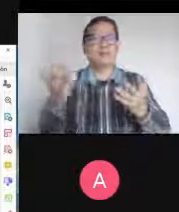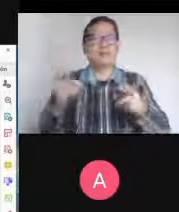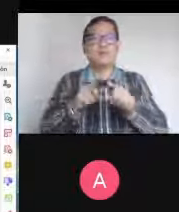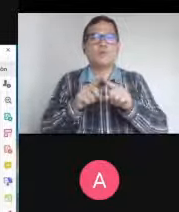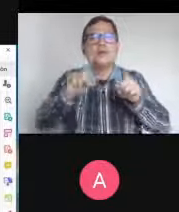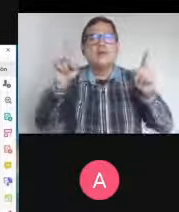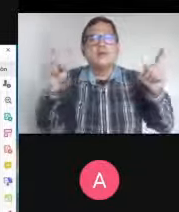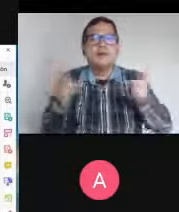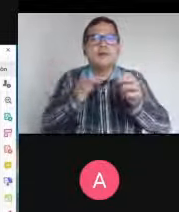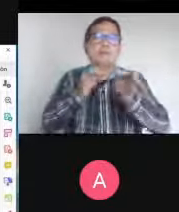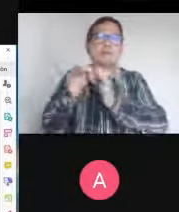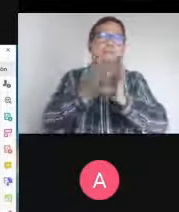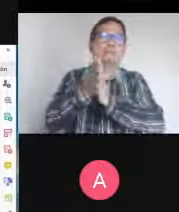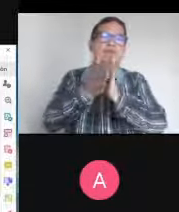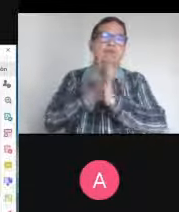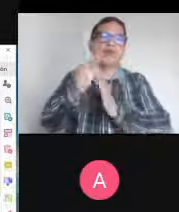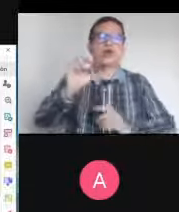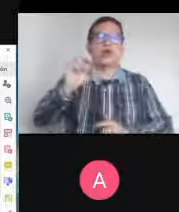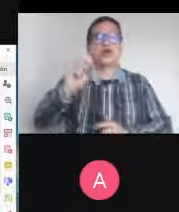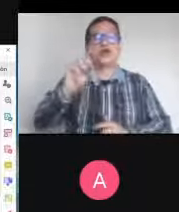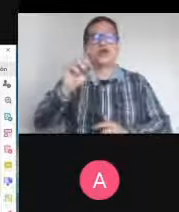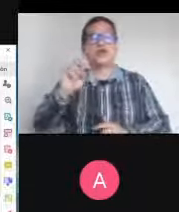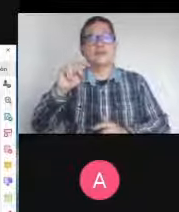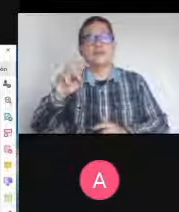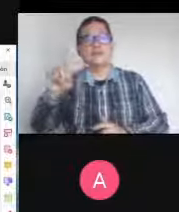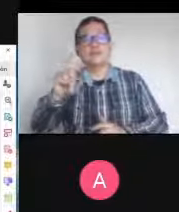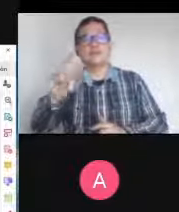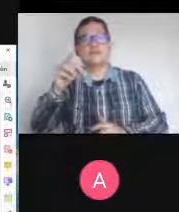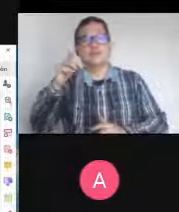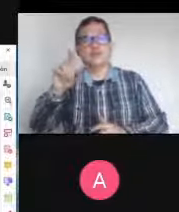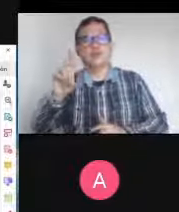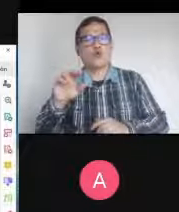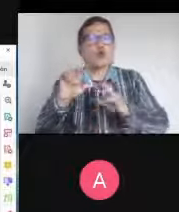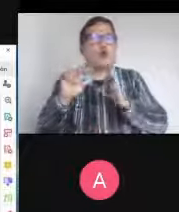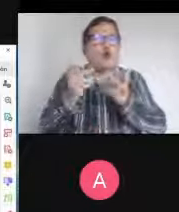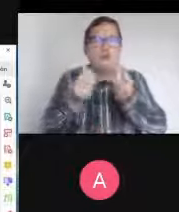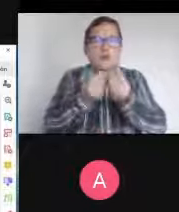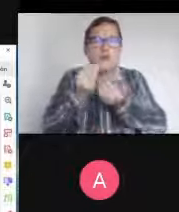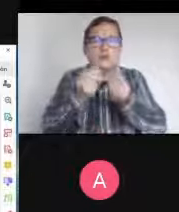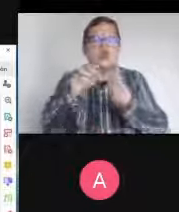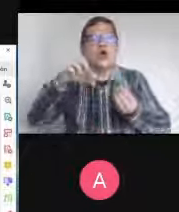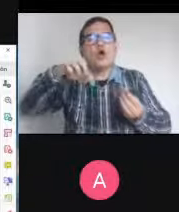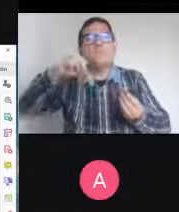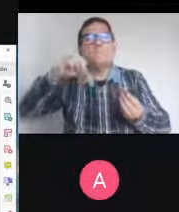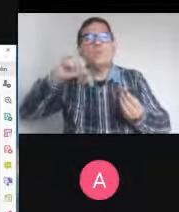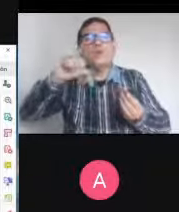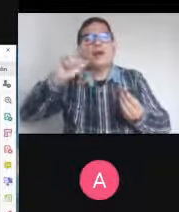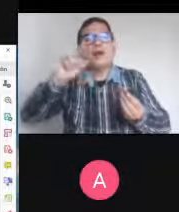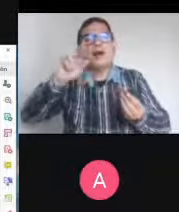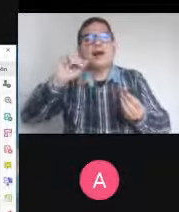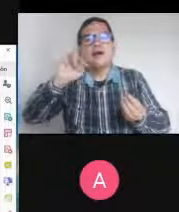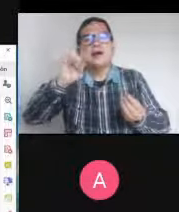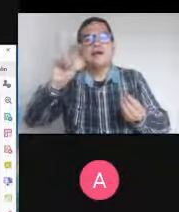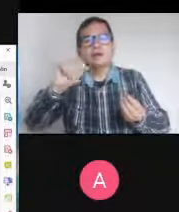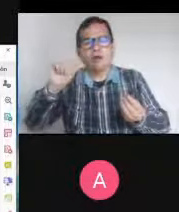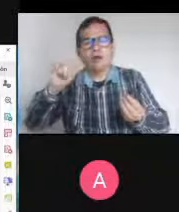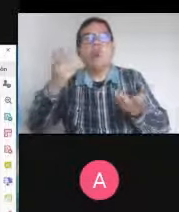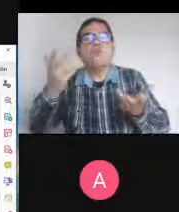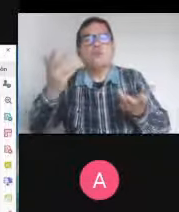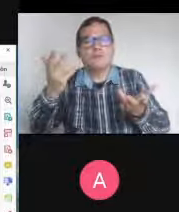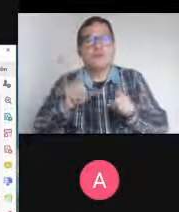pequeña explicación del condensador, de cómo se polariza para pues, poder realizar los montajes del día de hoy. Entonces recordemos que el condensador es un